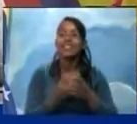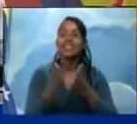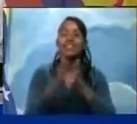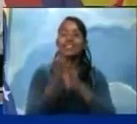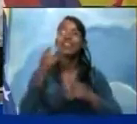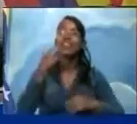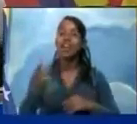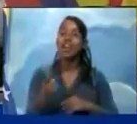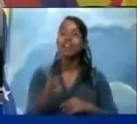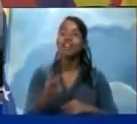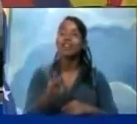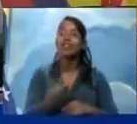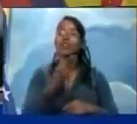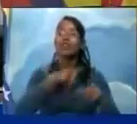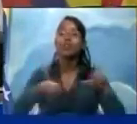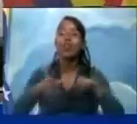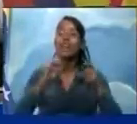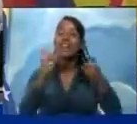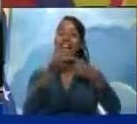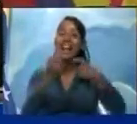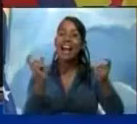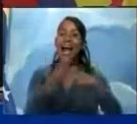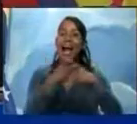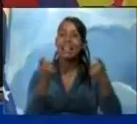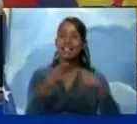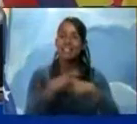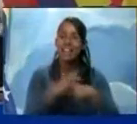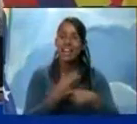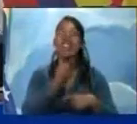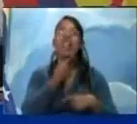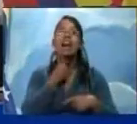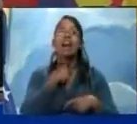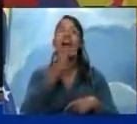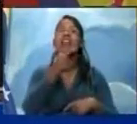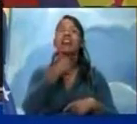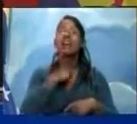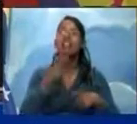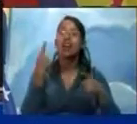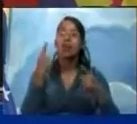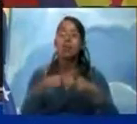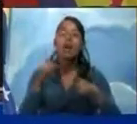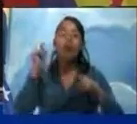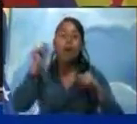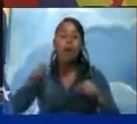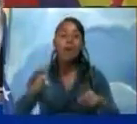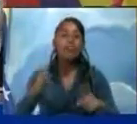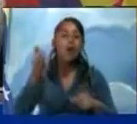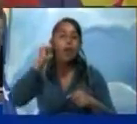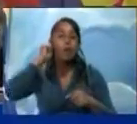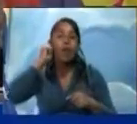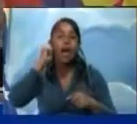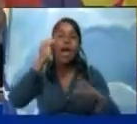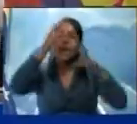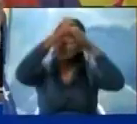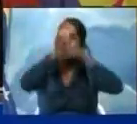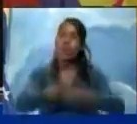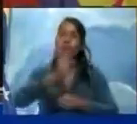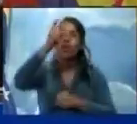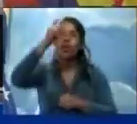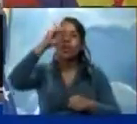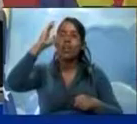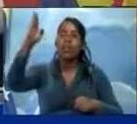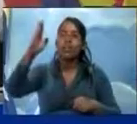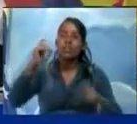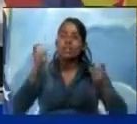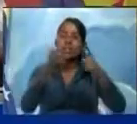le diagnosticaron cáncer en la garganta, pero ella confió en Dios y